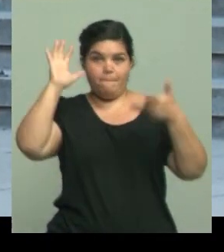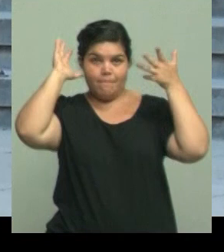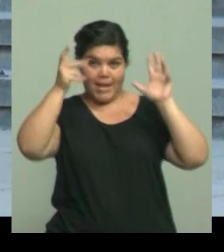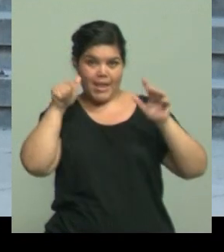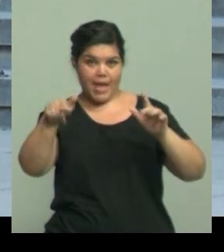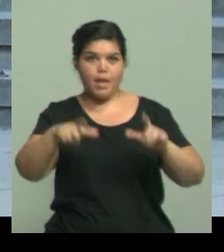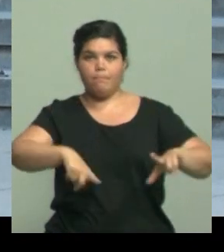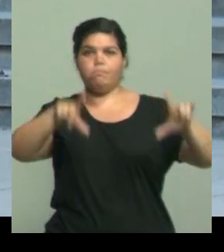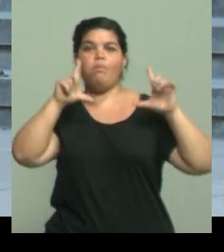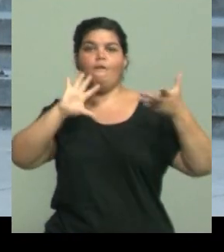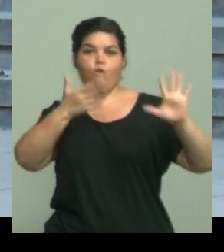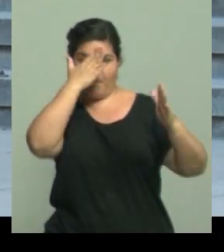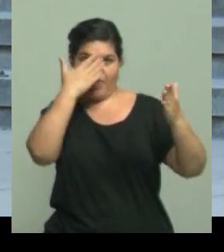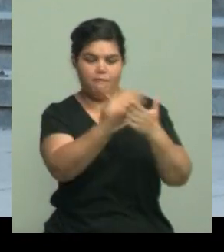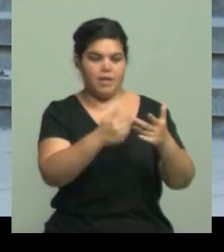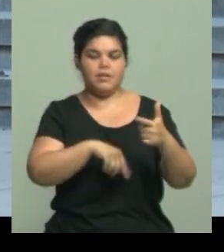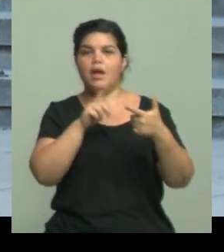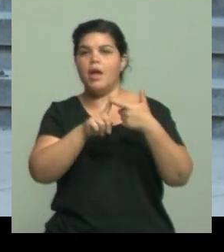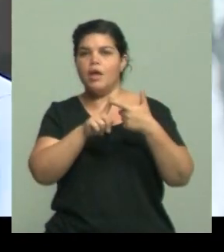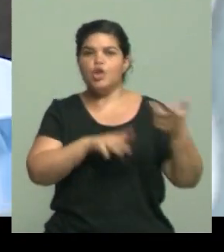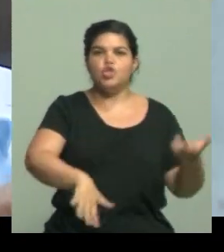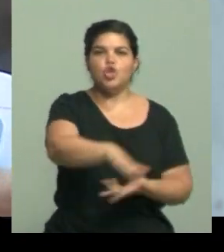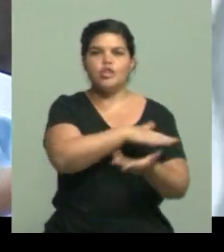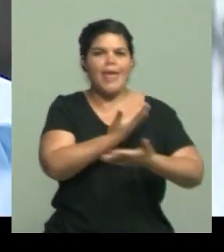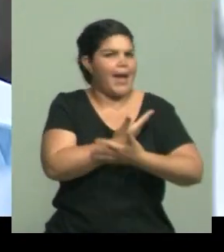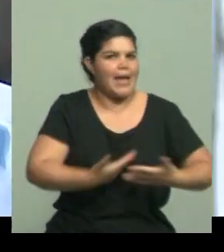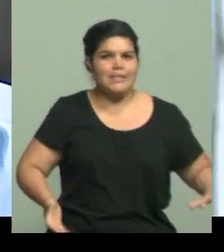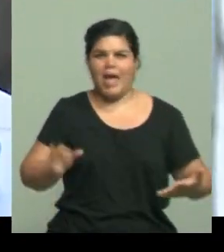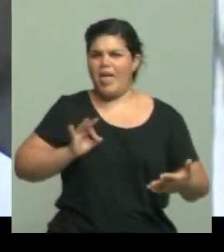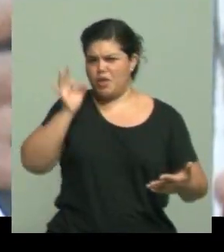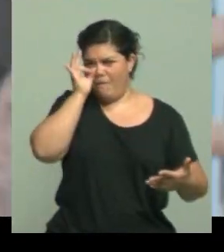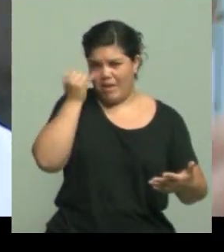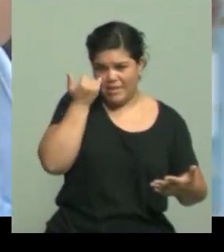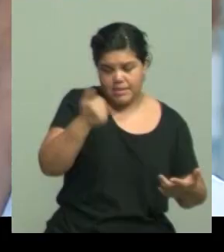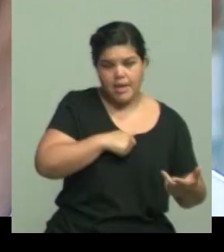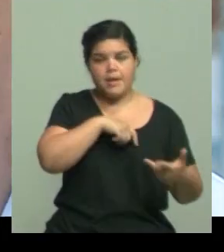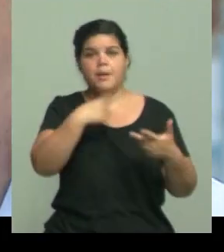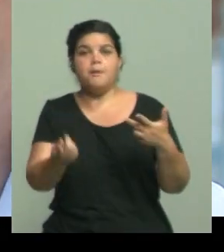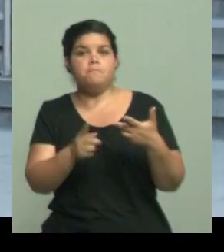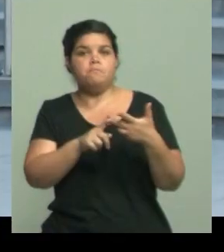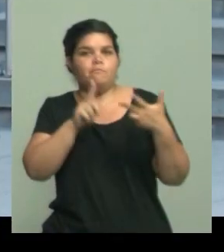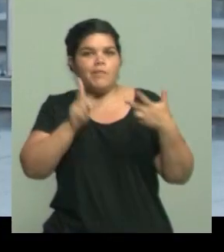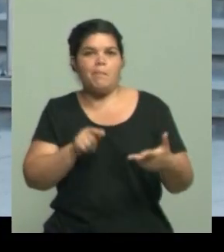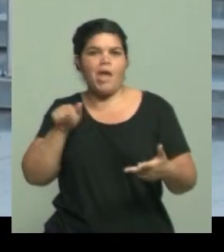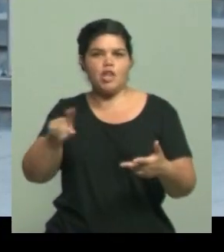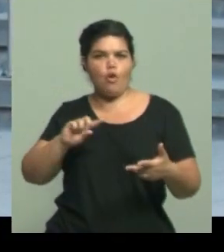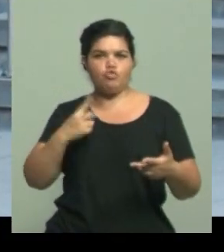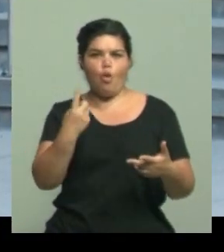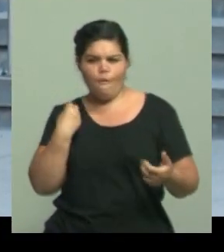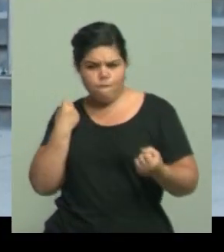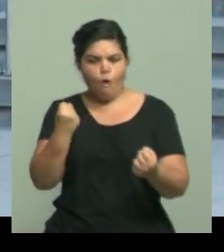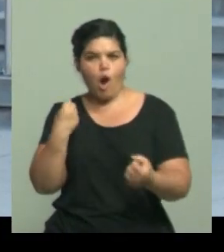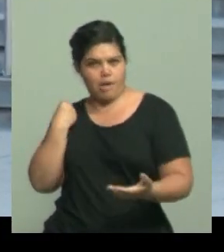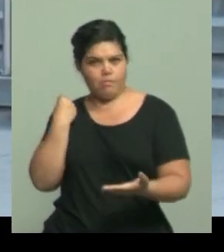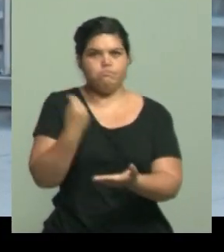influencia se produjo de él a través de los medios de comunicación como canal, pero no es que los medios lo instalaron. Yo creo que se instaló